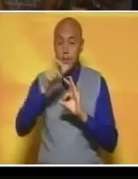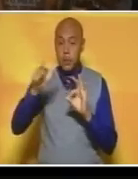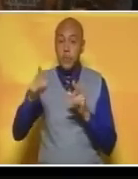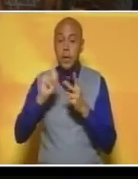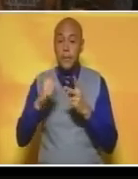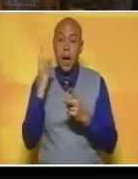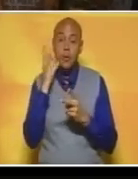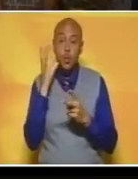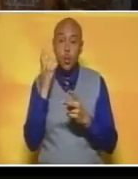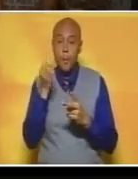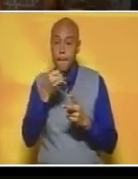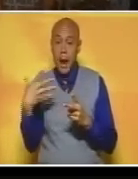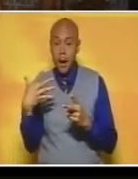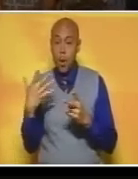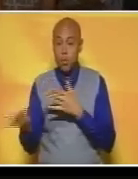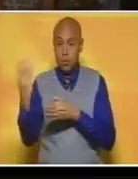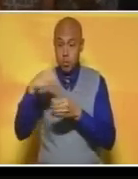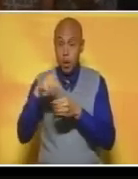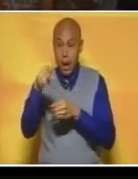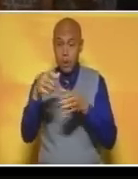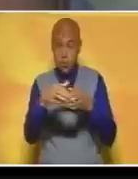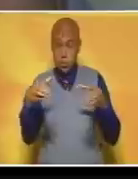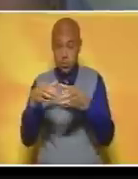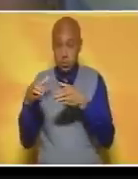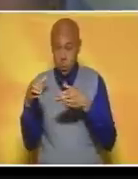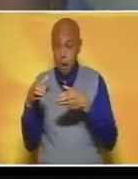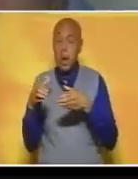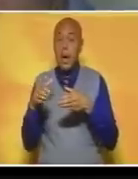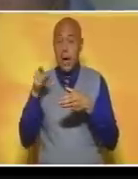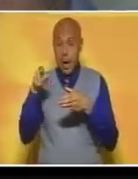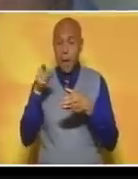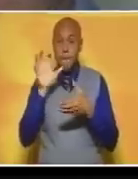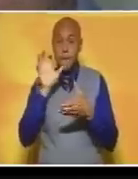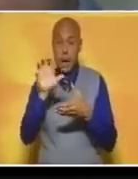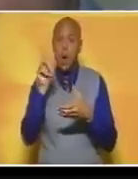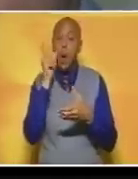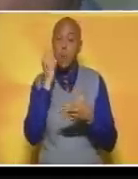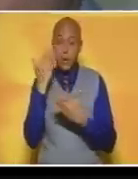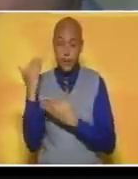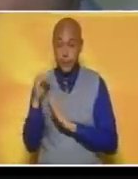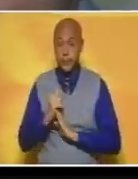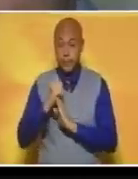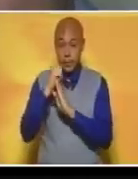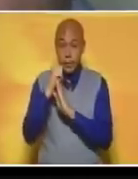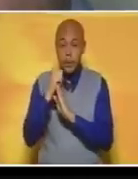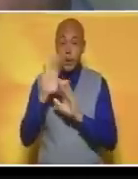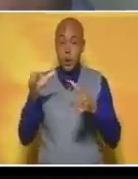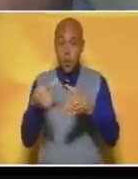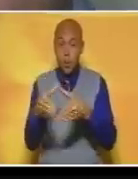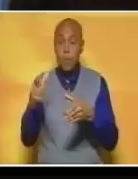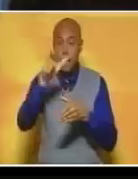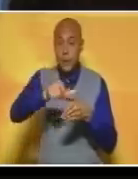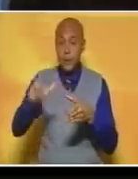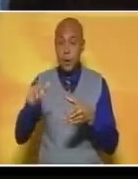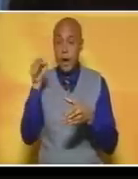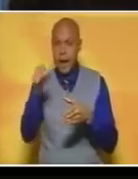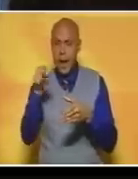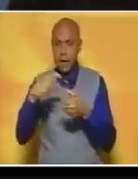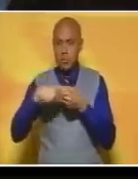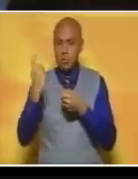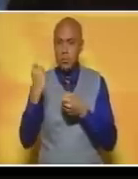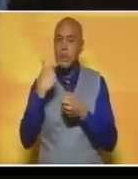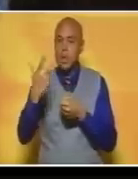y Blanco, consideradas las más grandes del país. Para Carlos Tunerman, representante de la Alianza Cívica, esta exclusión